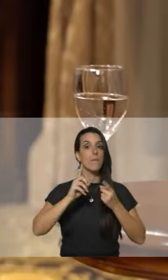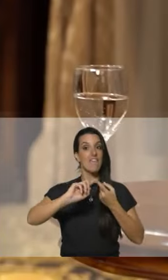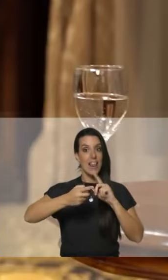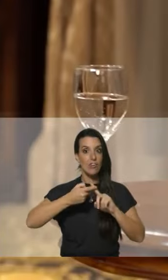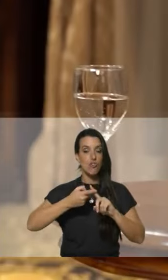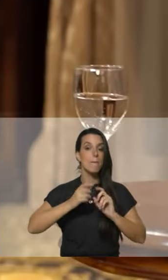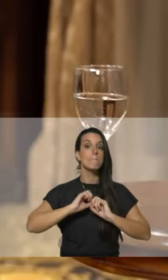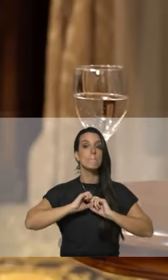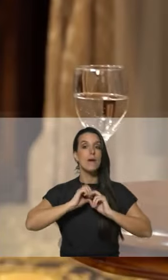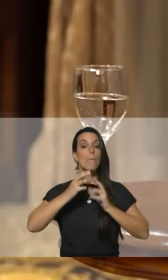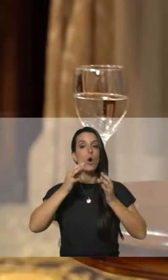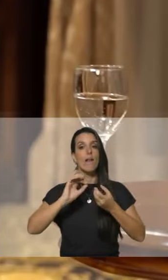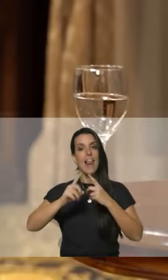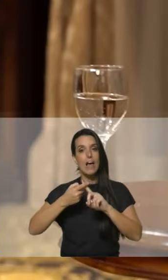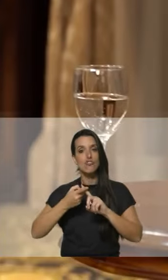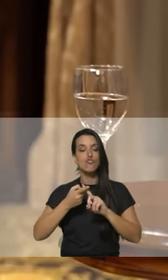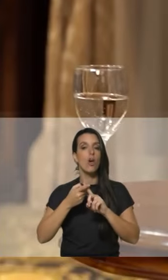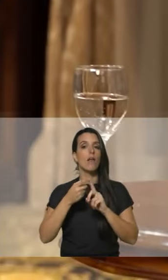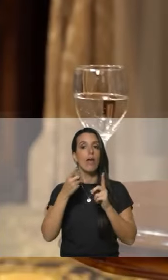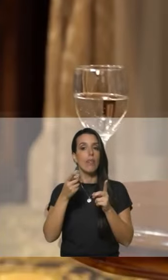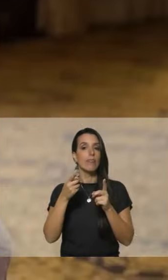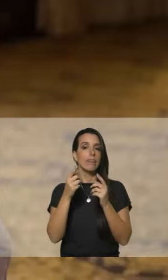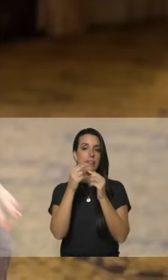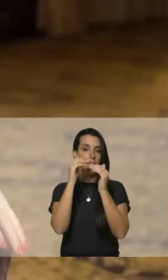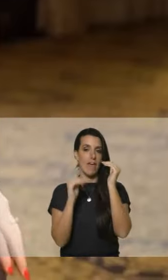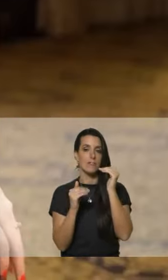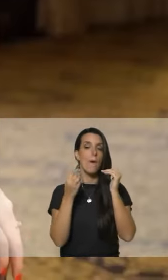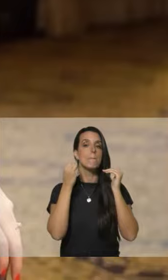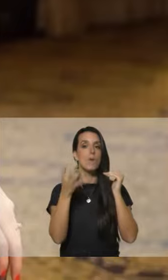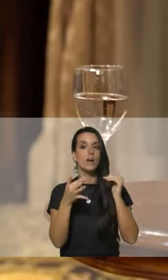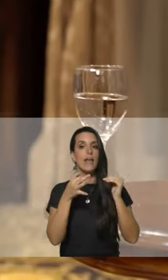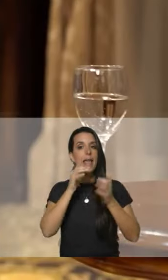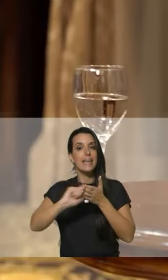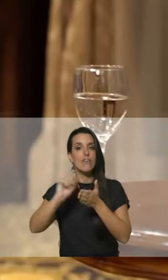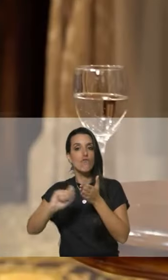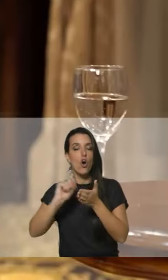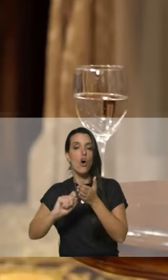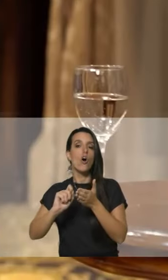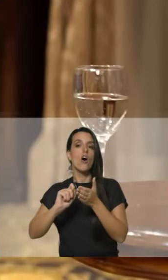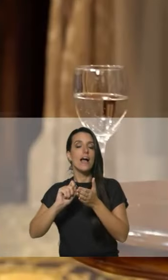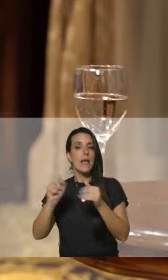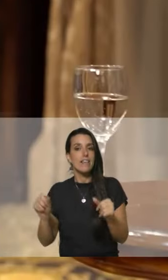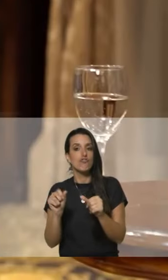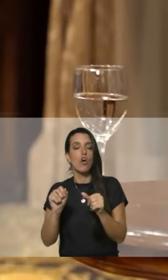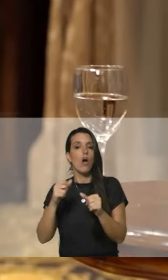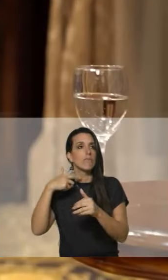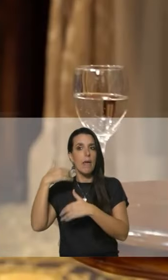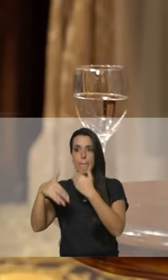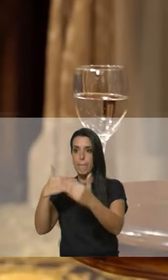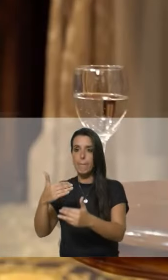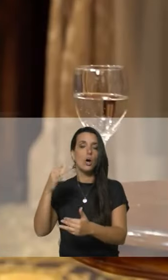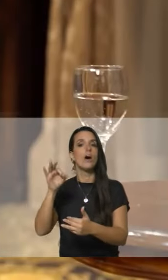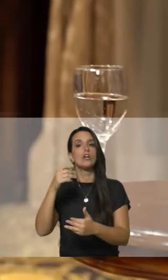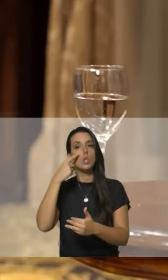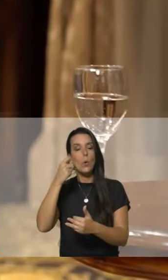asentó sobre una relación asimétrica y desigual de acuerdo al escrito que se desarrolló a lo largo del tiempo la cual se